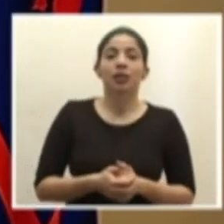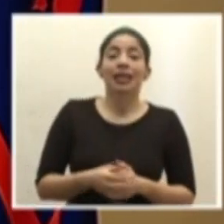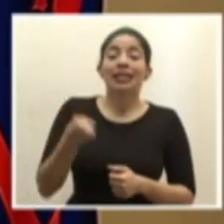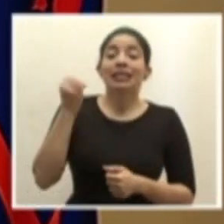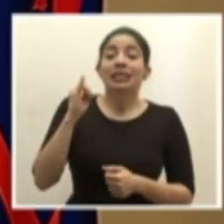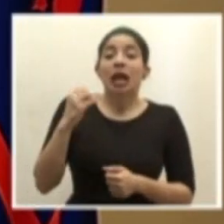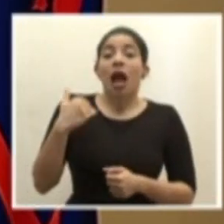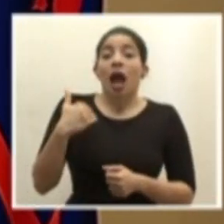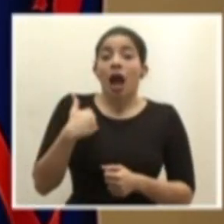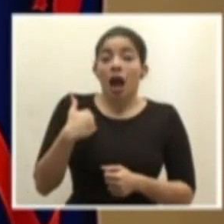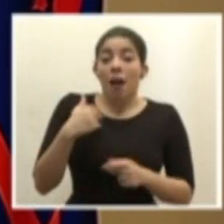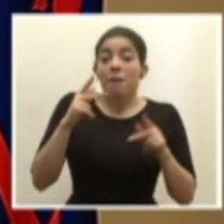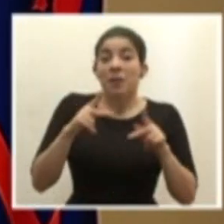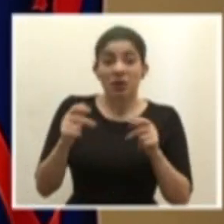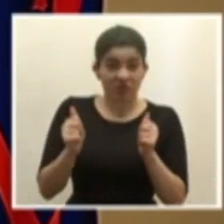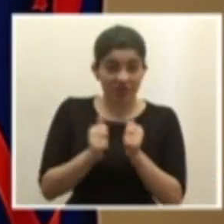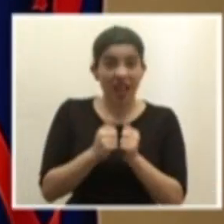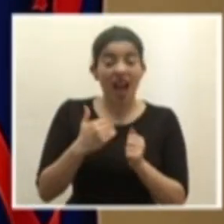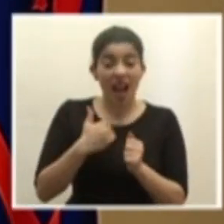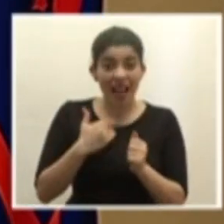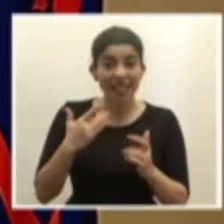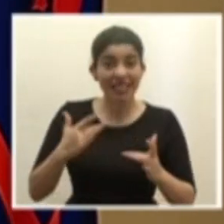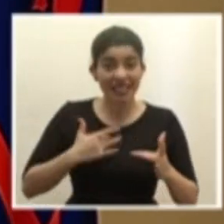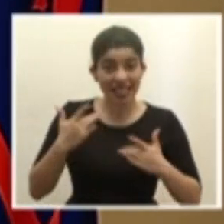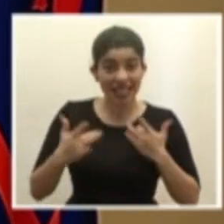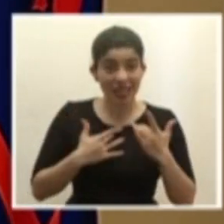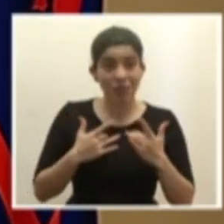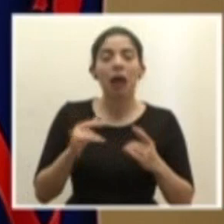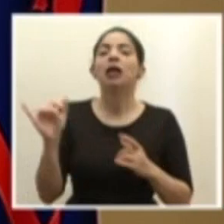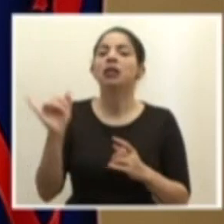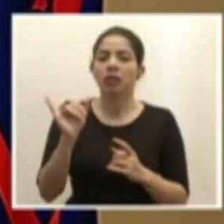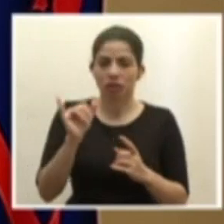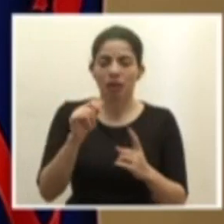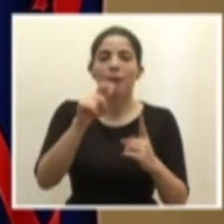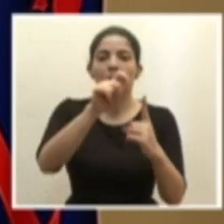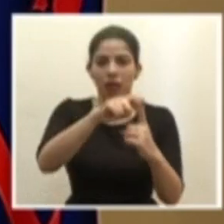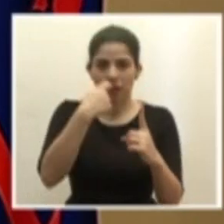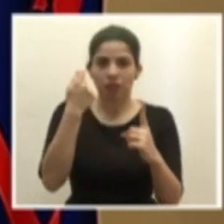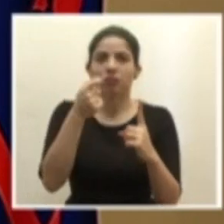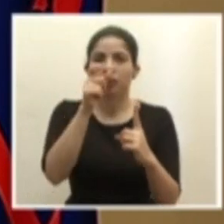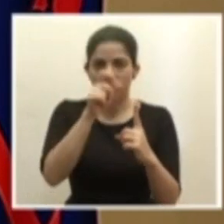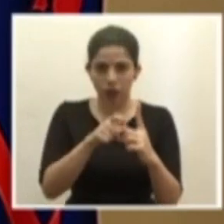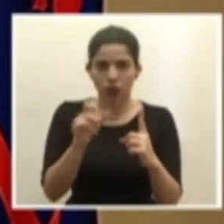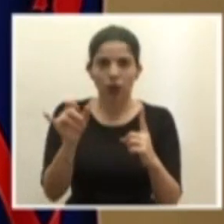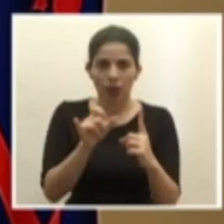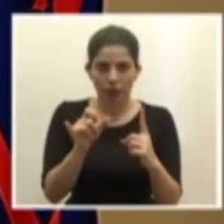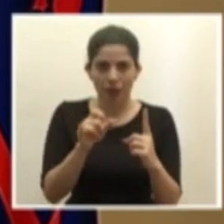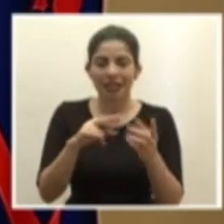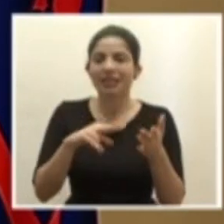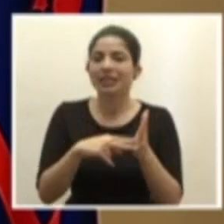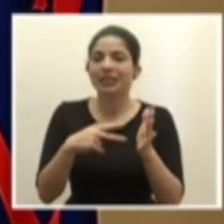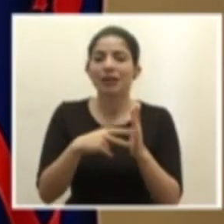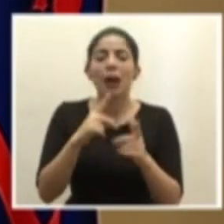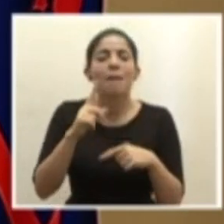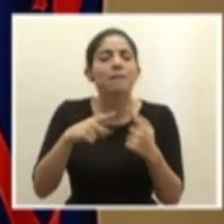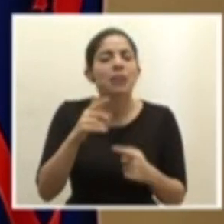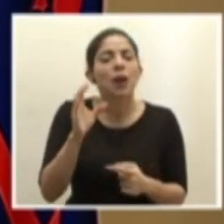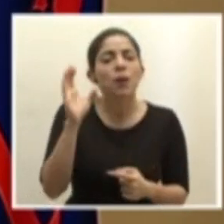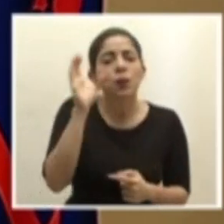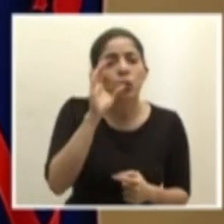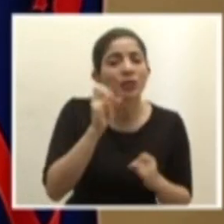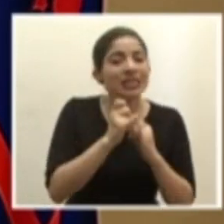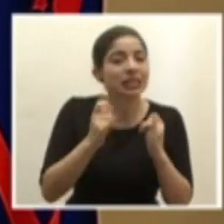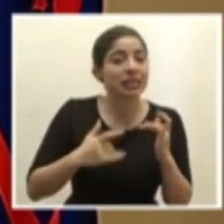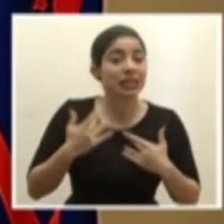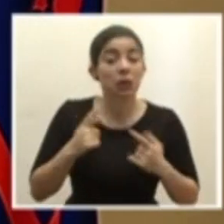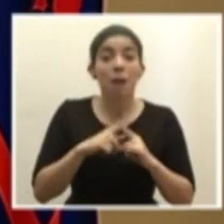Si hay personas sintomáticas en la vivienda, también se van a muestrear esas personas. O sea, vamos buscando